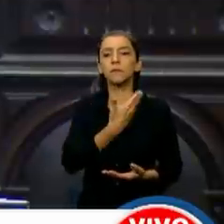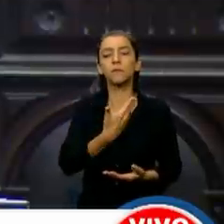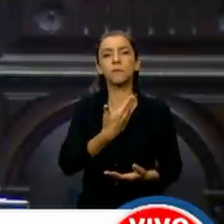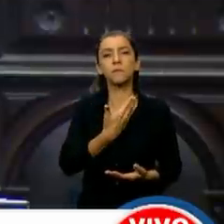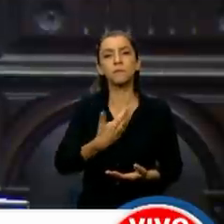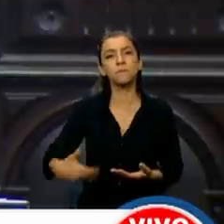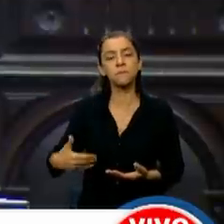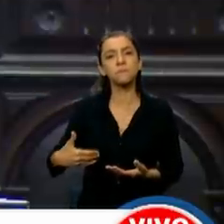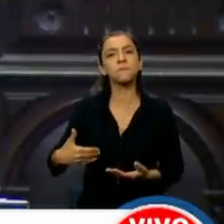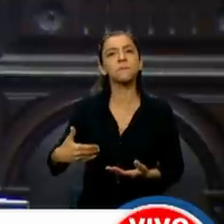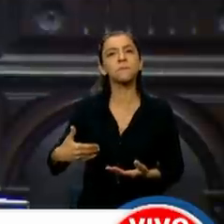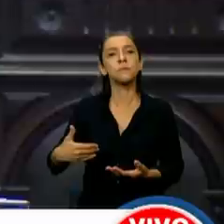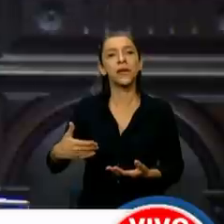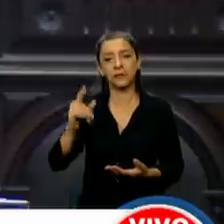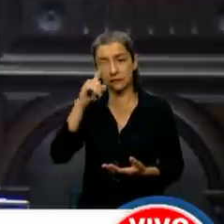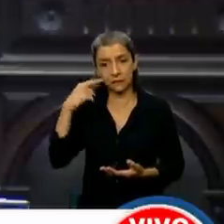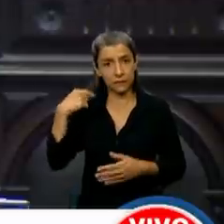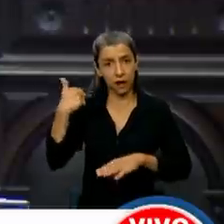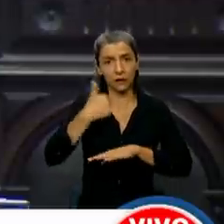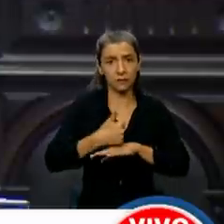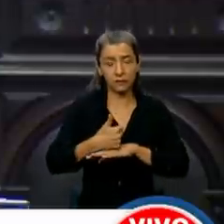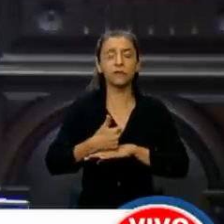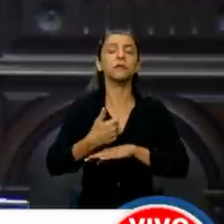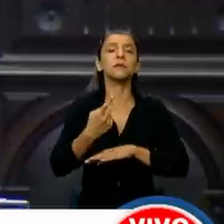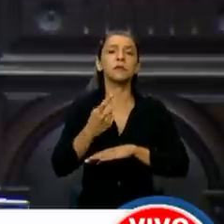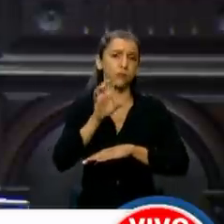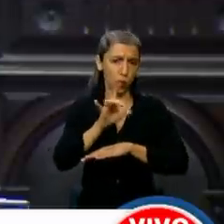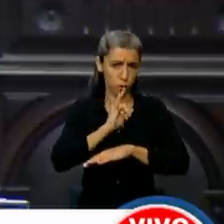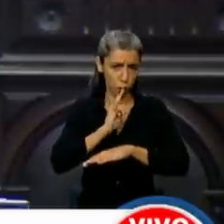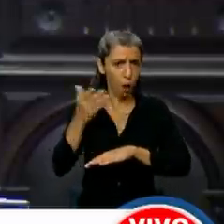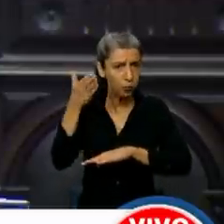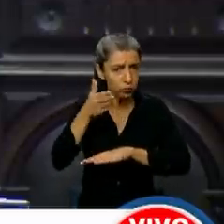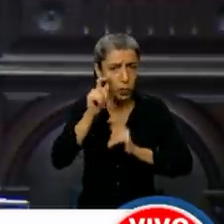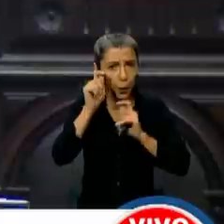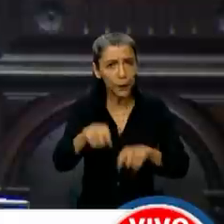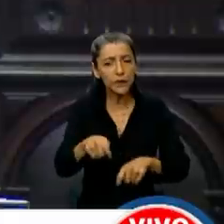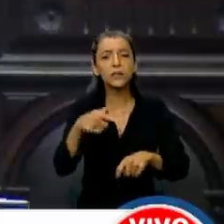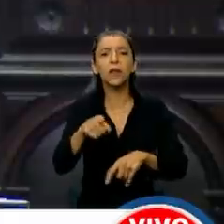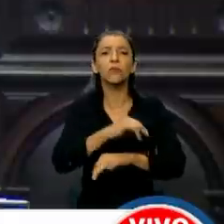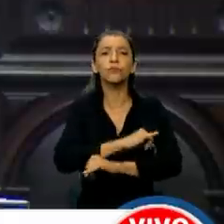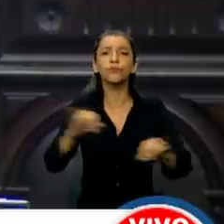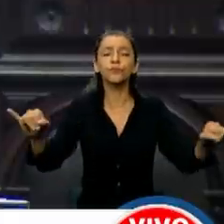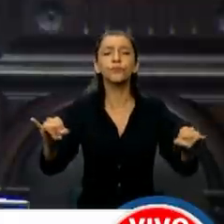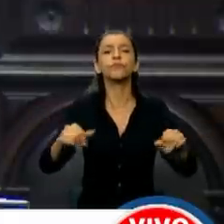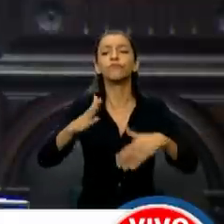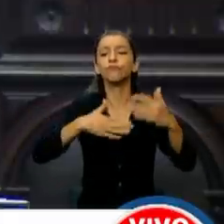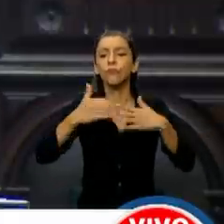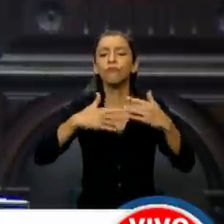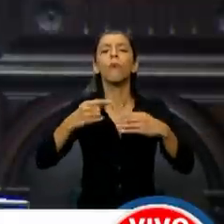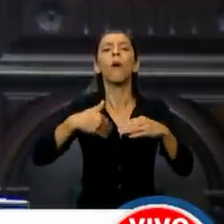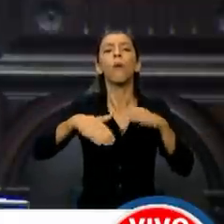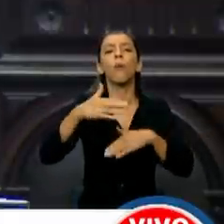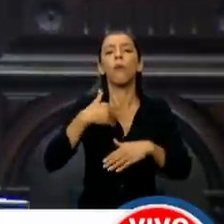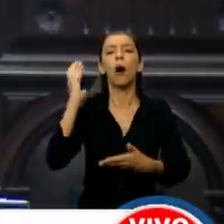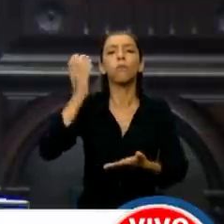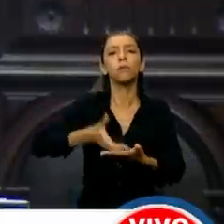doctor alberto fernández en la provincia de tucumán a donde se anunciaron obras por más de 33 mil millones de pesos